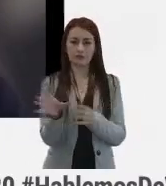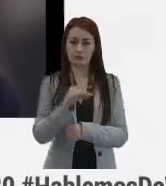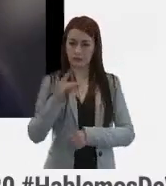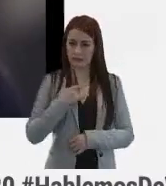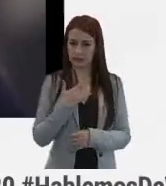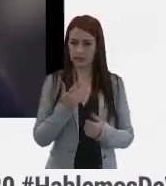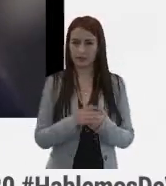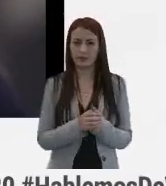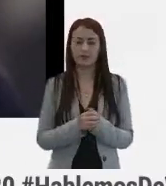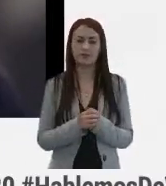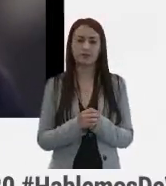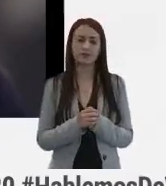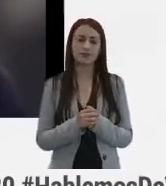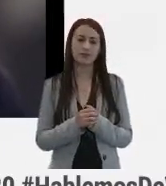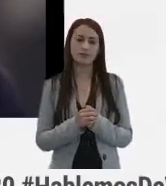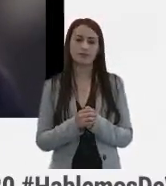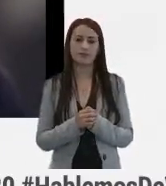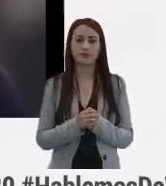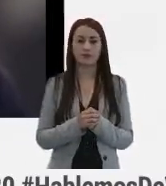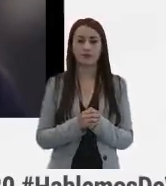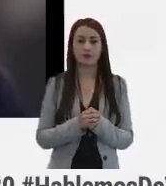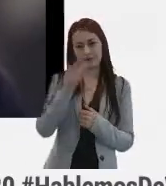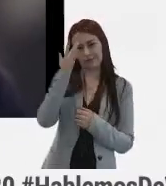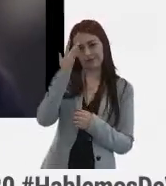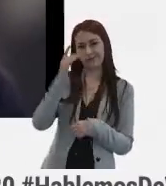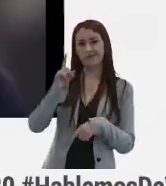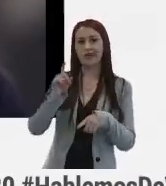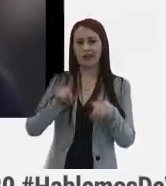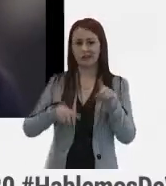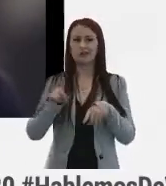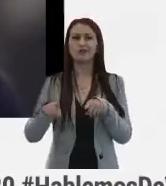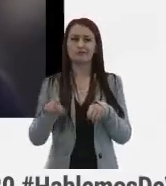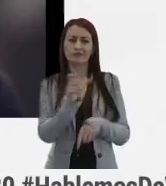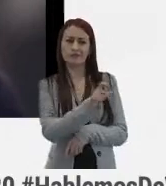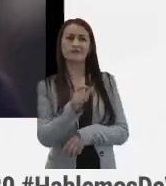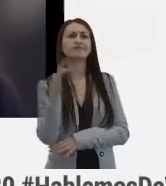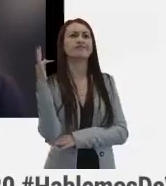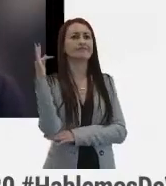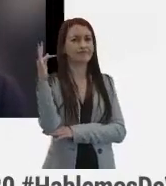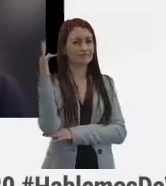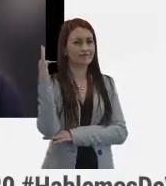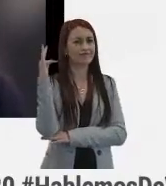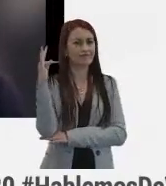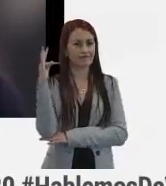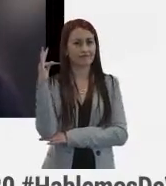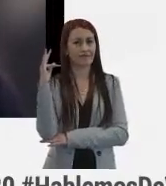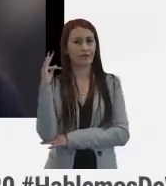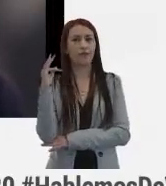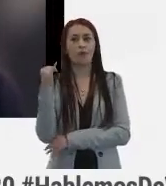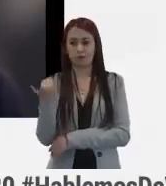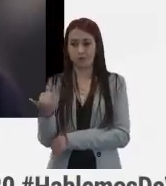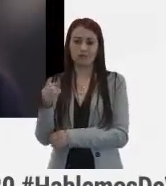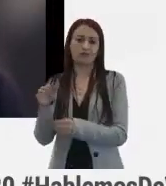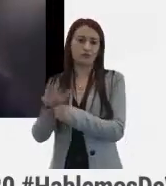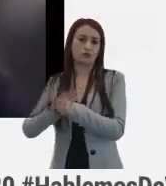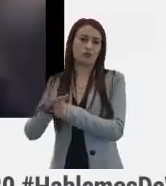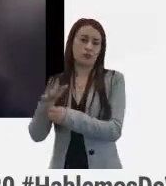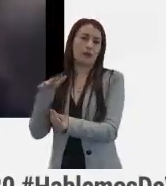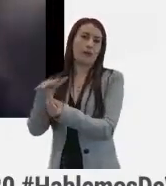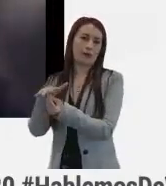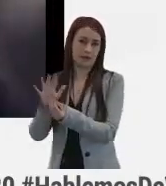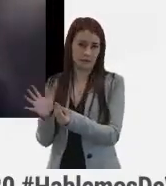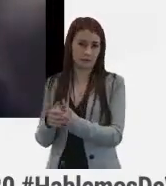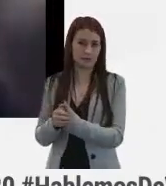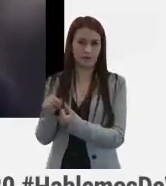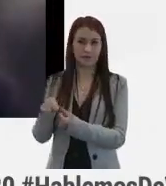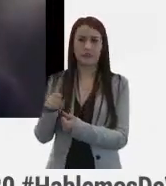les ocurrió, porque los presenciaron como testigos o porque, como en el caso de los victimarios, ocasionaron